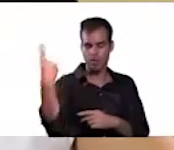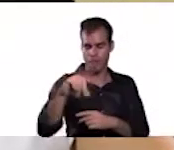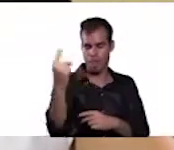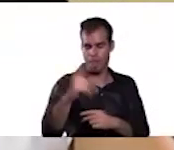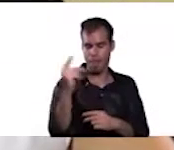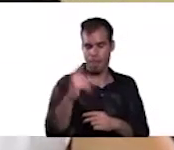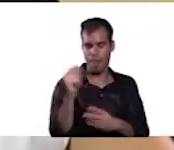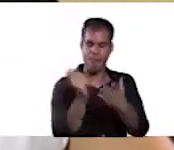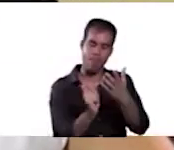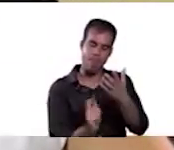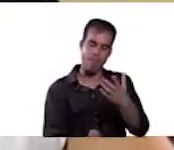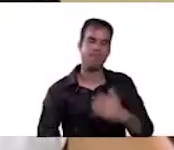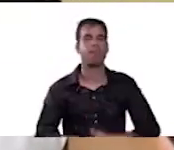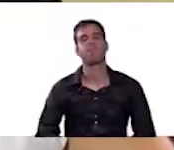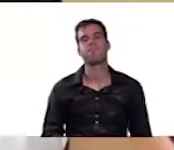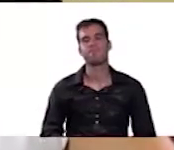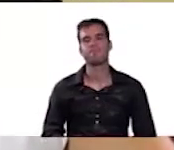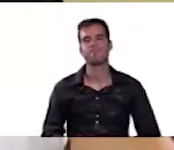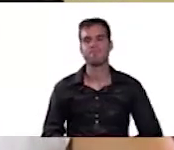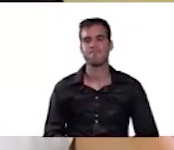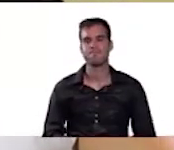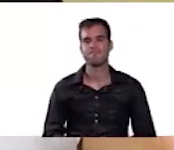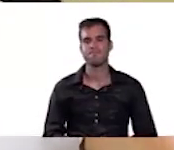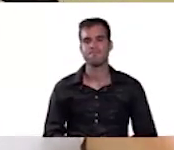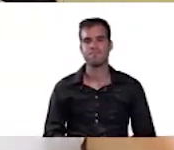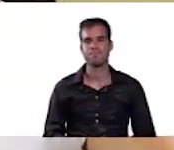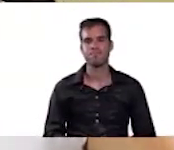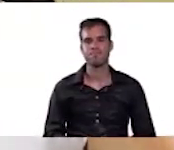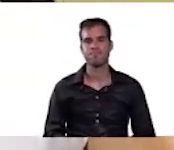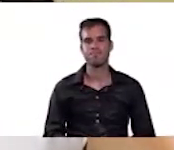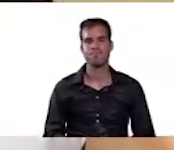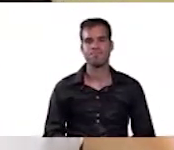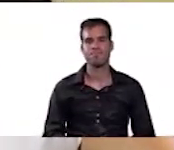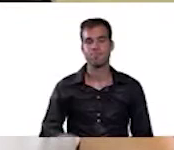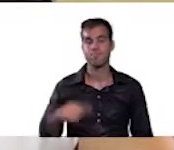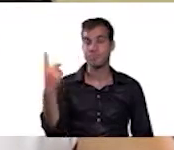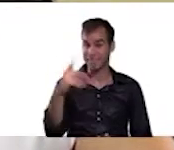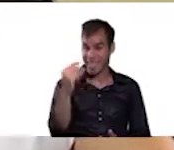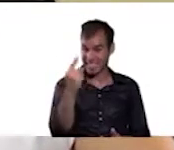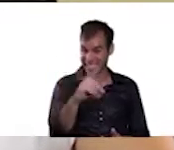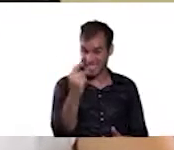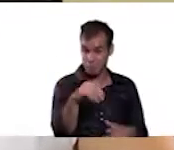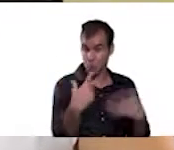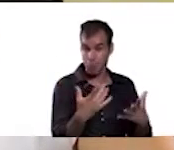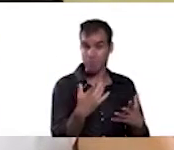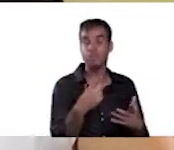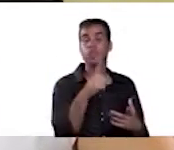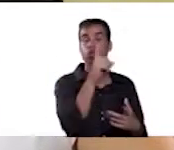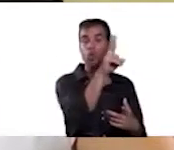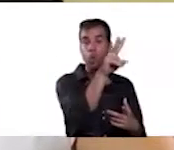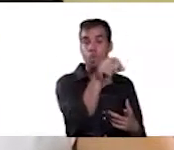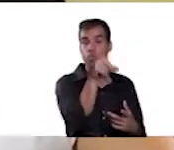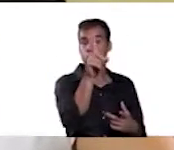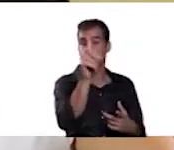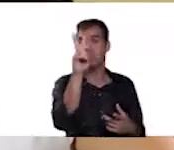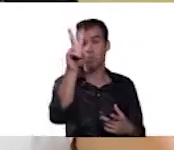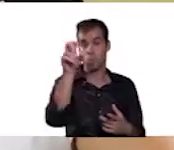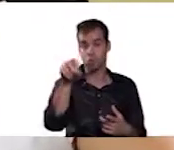las características del sistema de equilibrio. Los ejercicios 2.1,